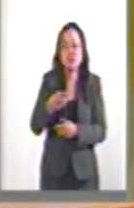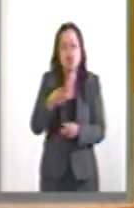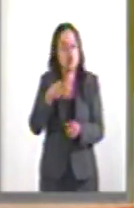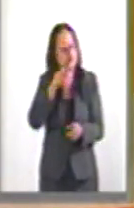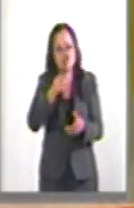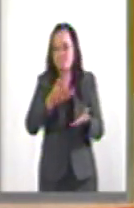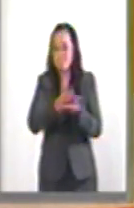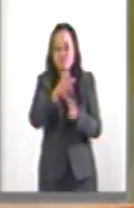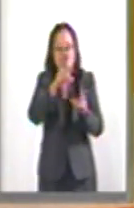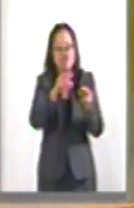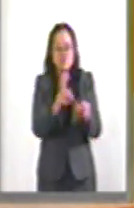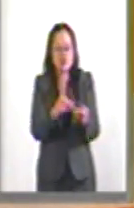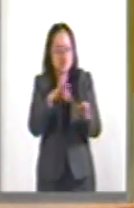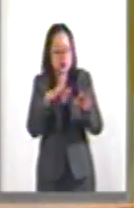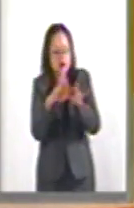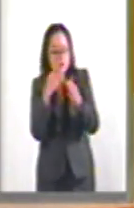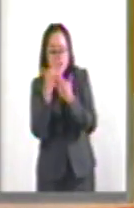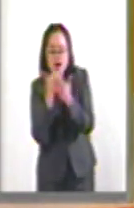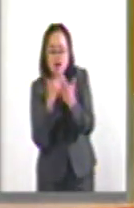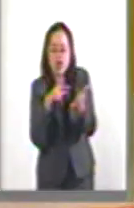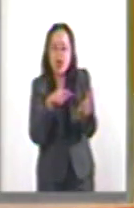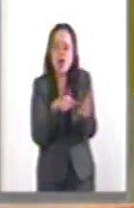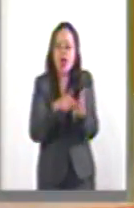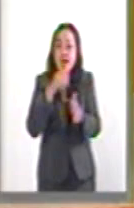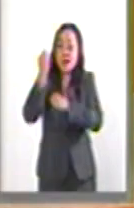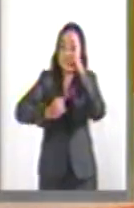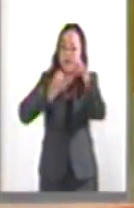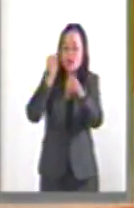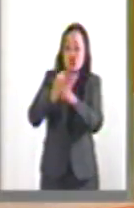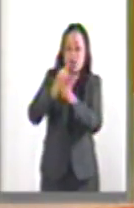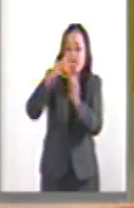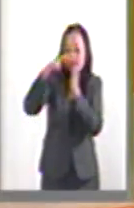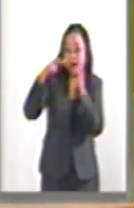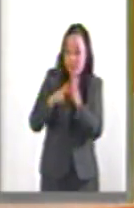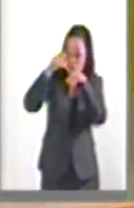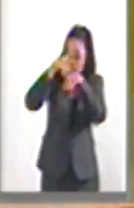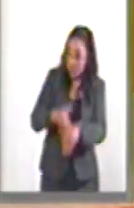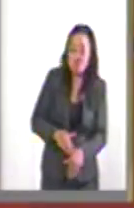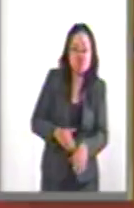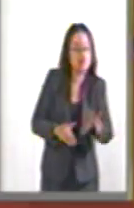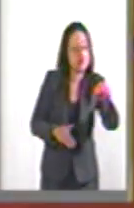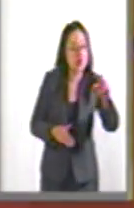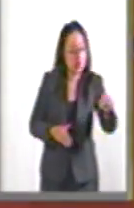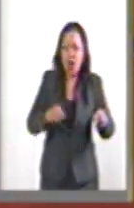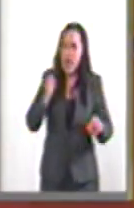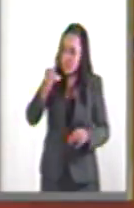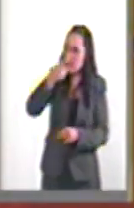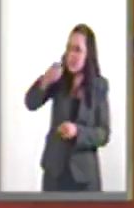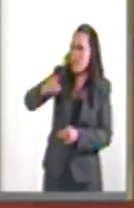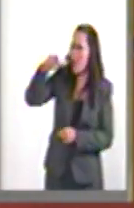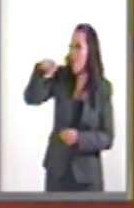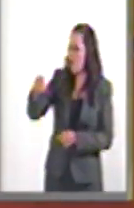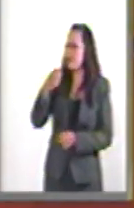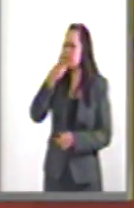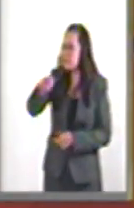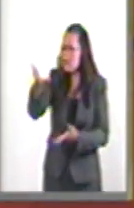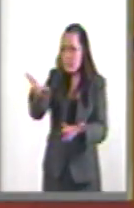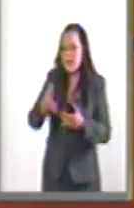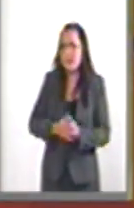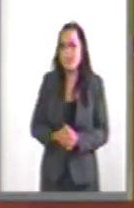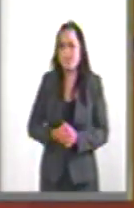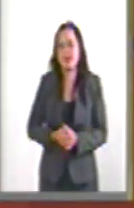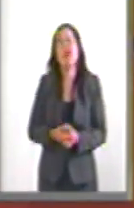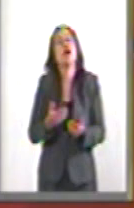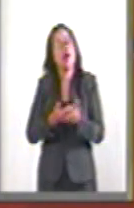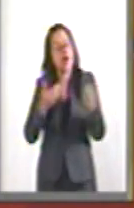pasa, no cumple con los cánones internacionales, así con esa elegancia que tienen ellos. Y entonces